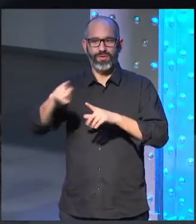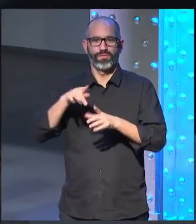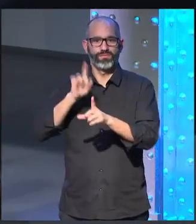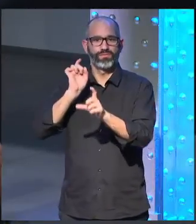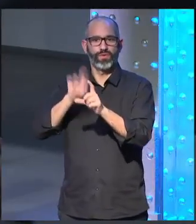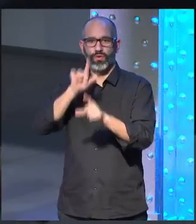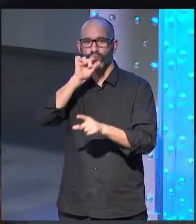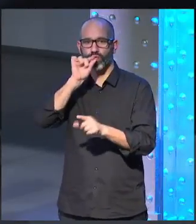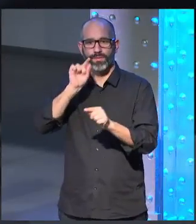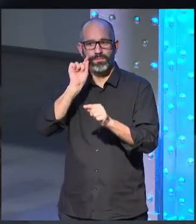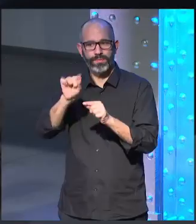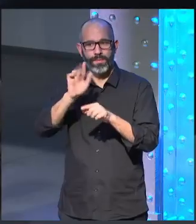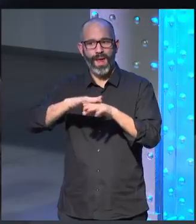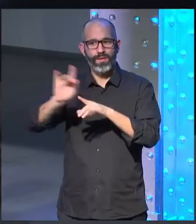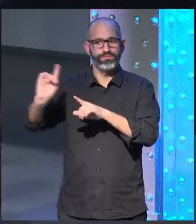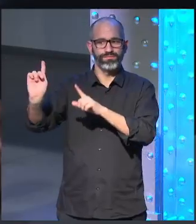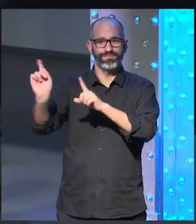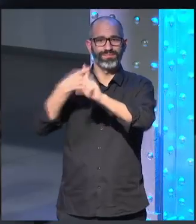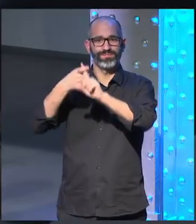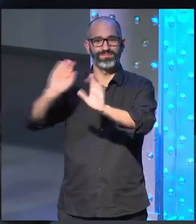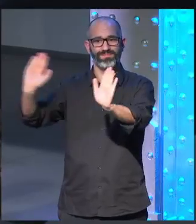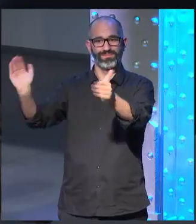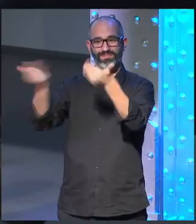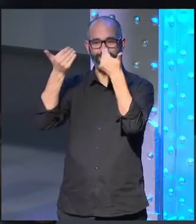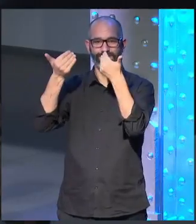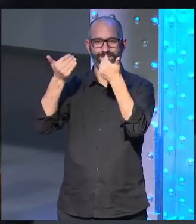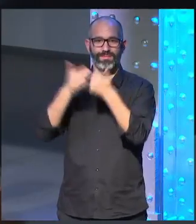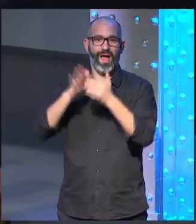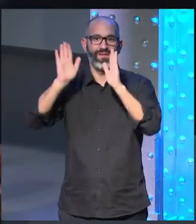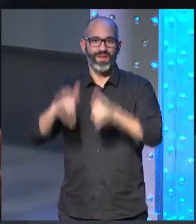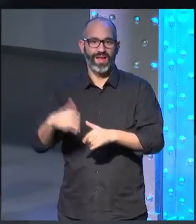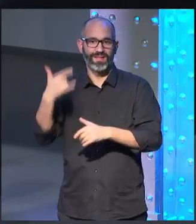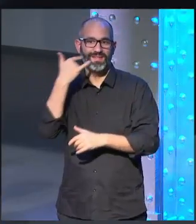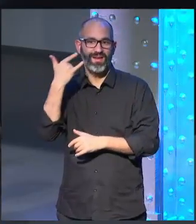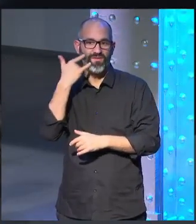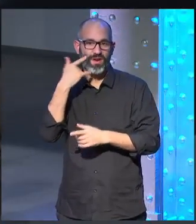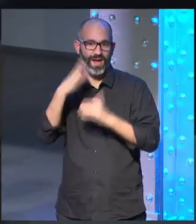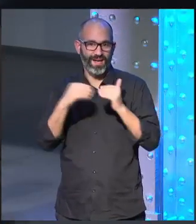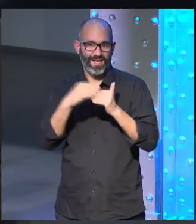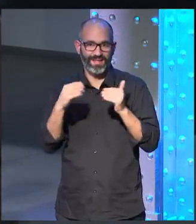vía un tweet para conseguir llegar a tener a Telefónica como cliente, ¿no? Vía un